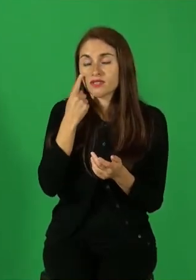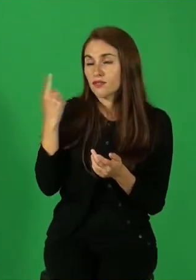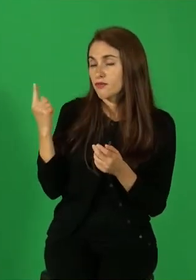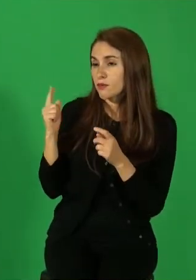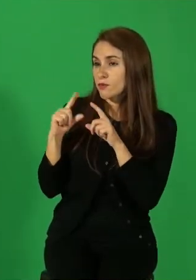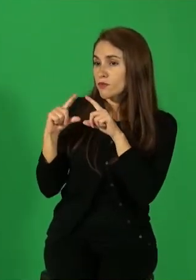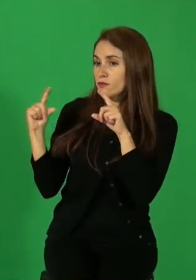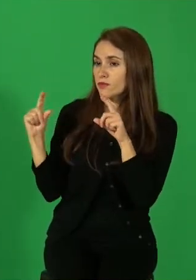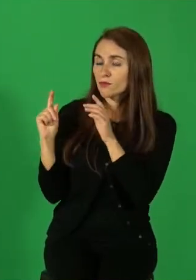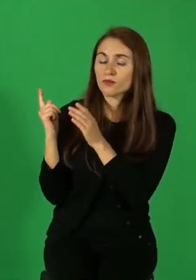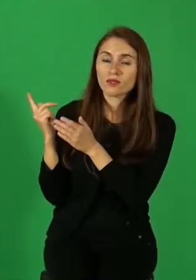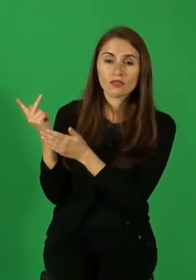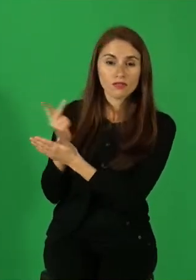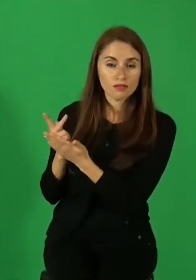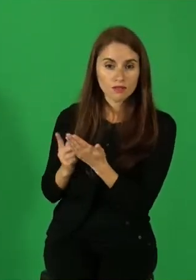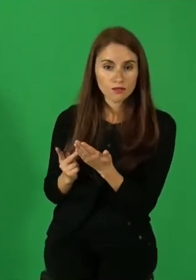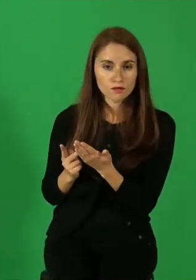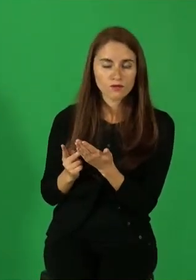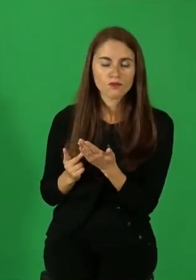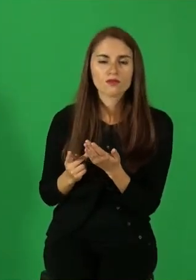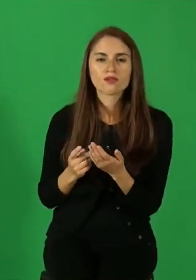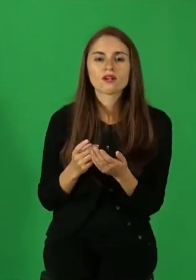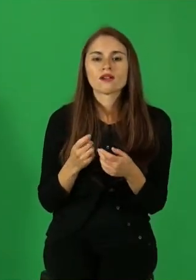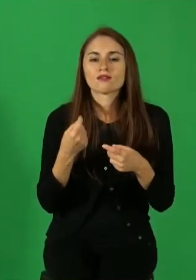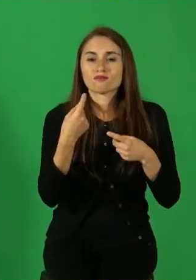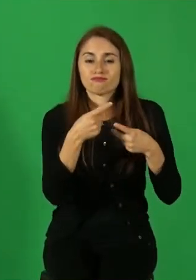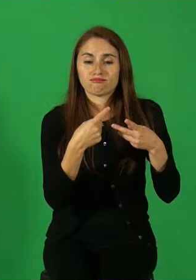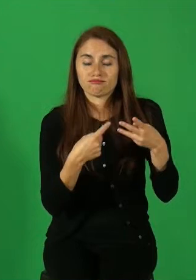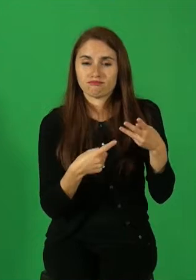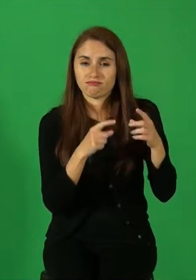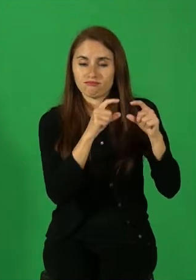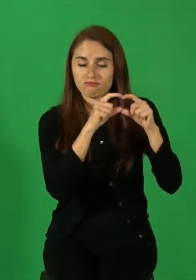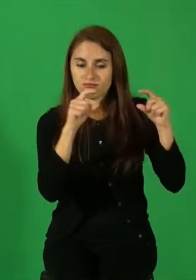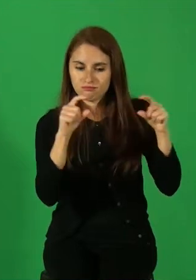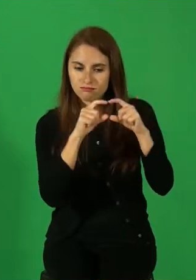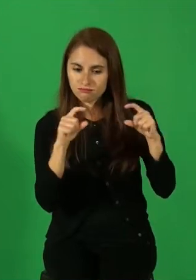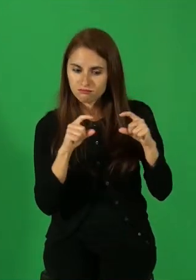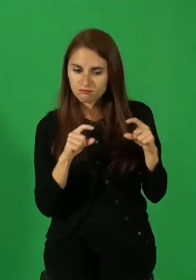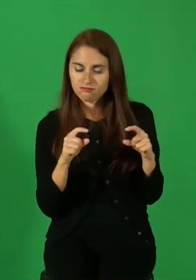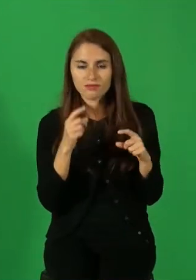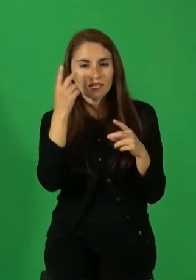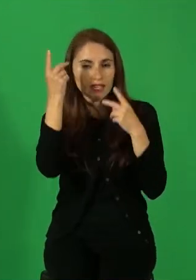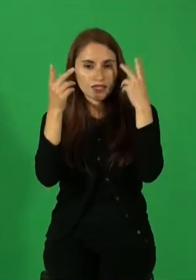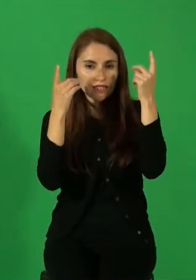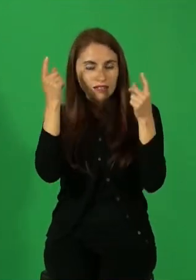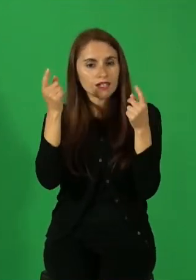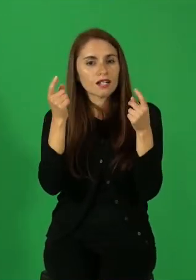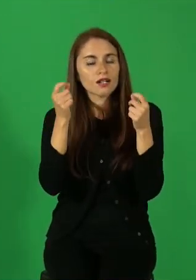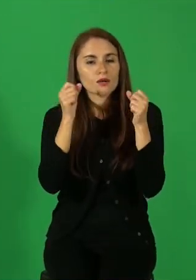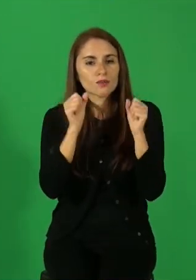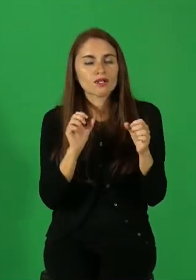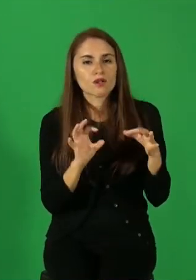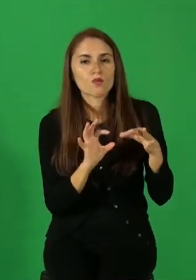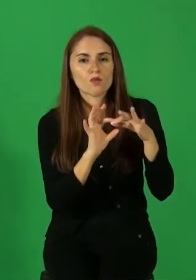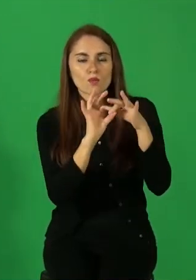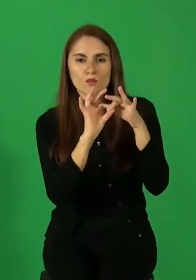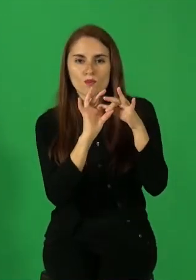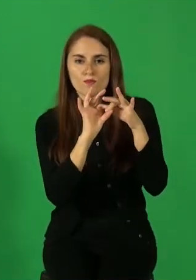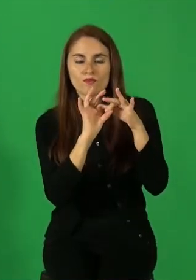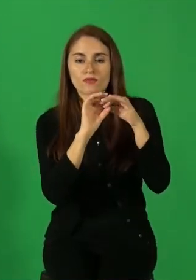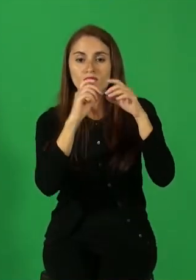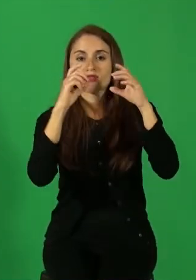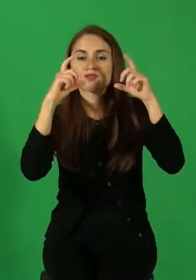el dibujo, ¿no es cierto?, cada una de las ideas del discurso para conformar